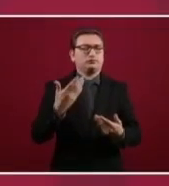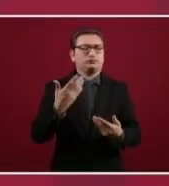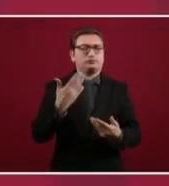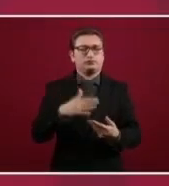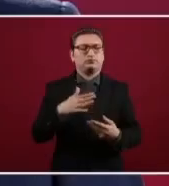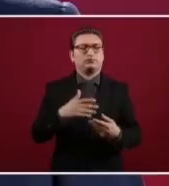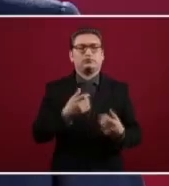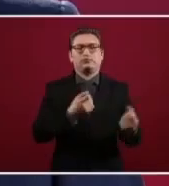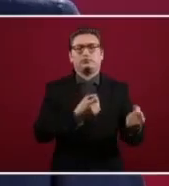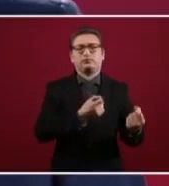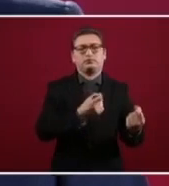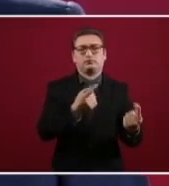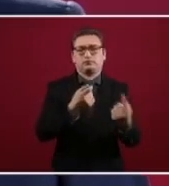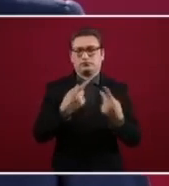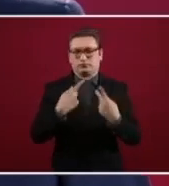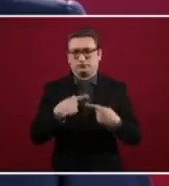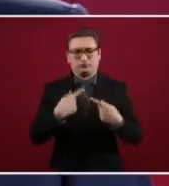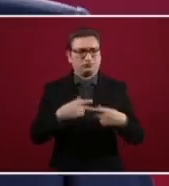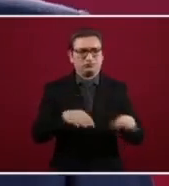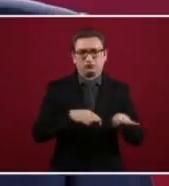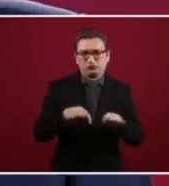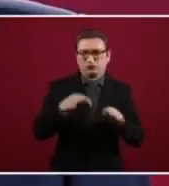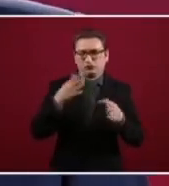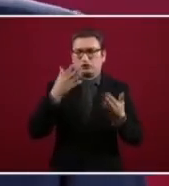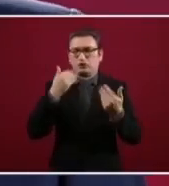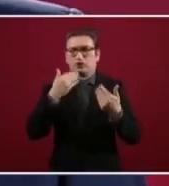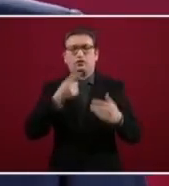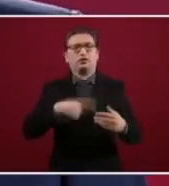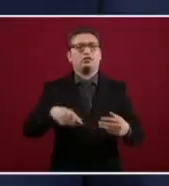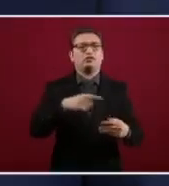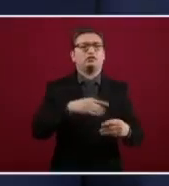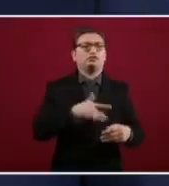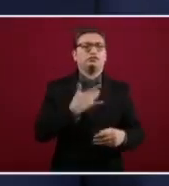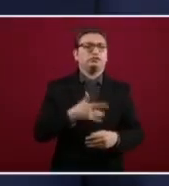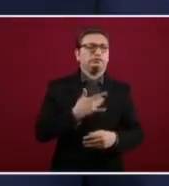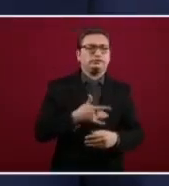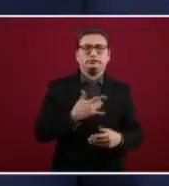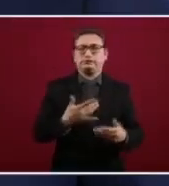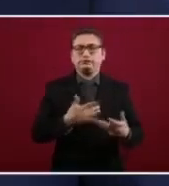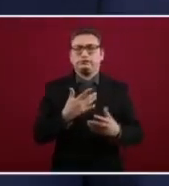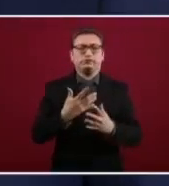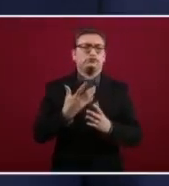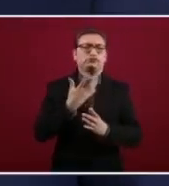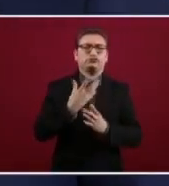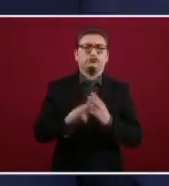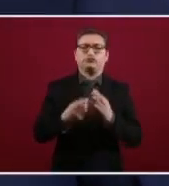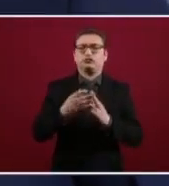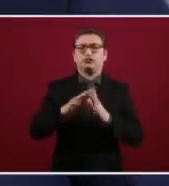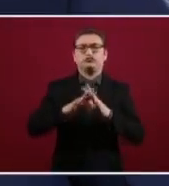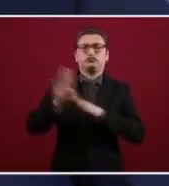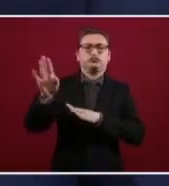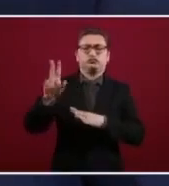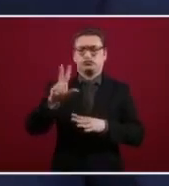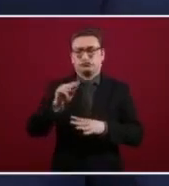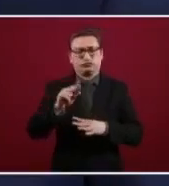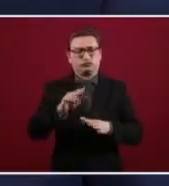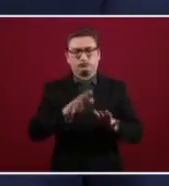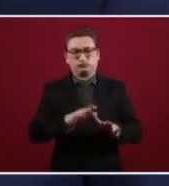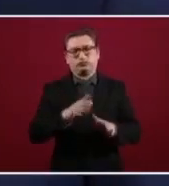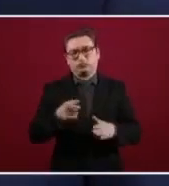quienes por falta de trabajo se ven obligados a emigrar entonces eso lo estamos